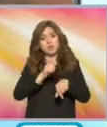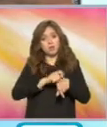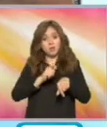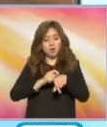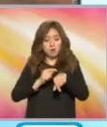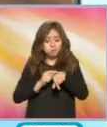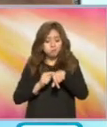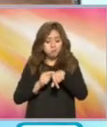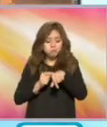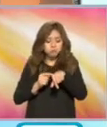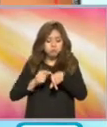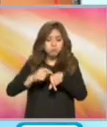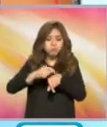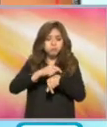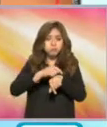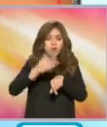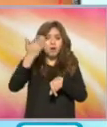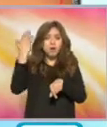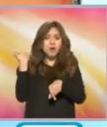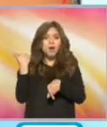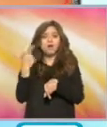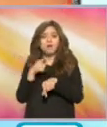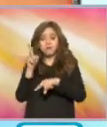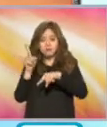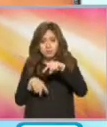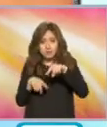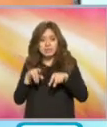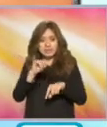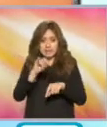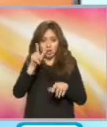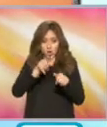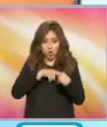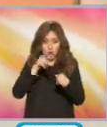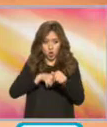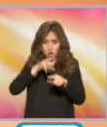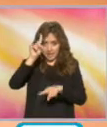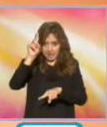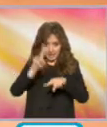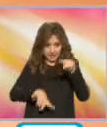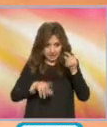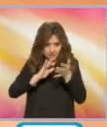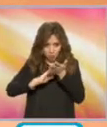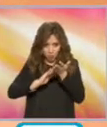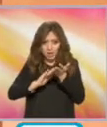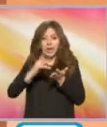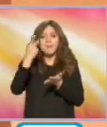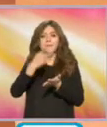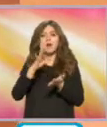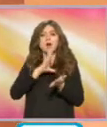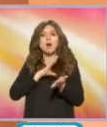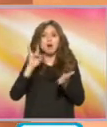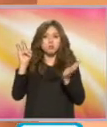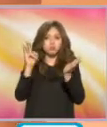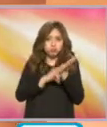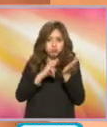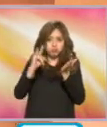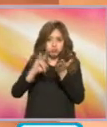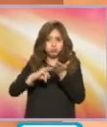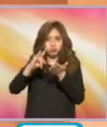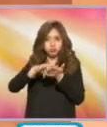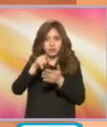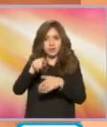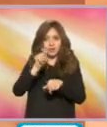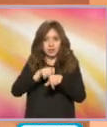A veces se ve la sombra de lo que ya se De retiró. lo que era. Ok. Se quita el pigmento por completo, pero queda la sombra Claro. del retiro del